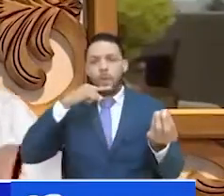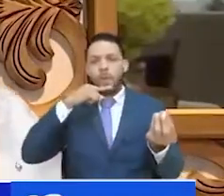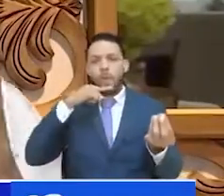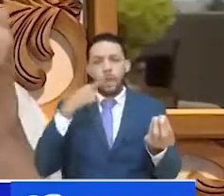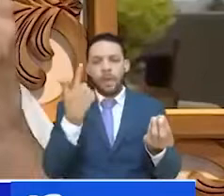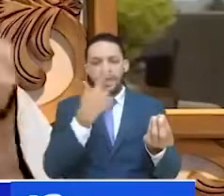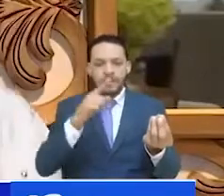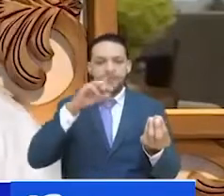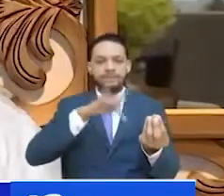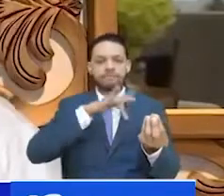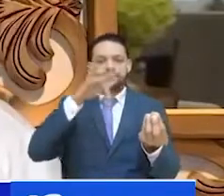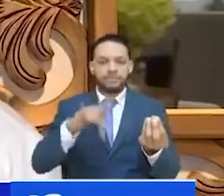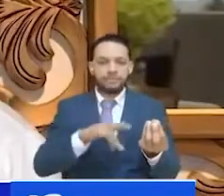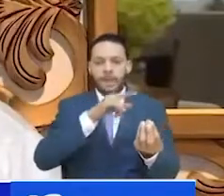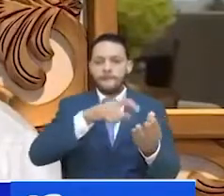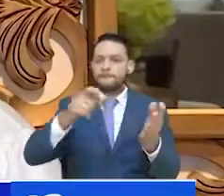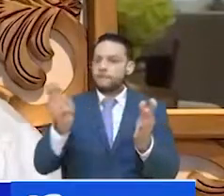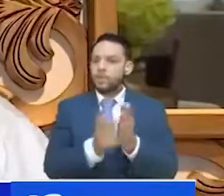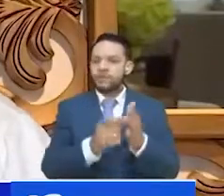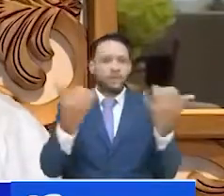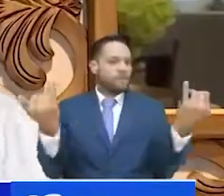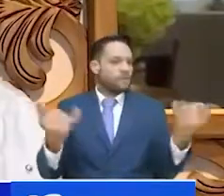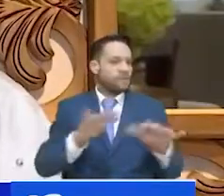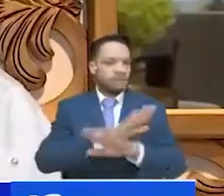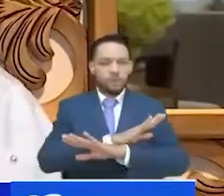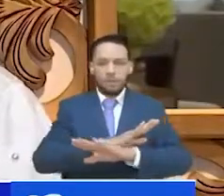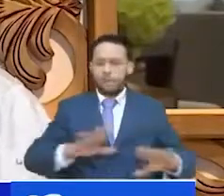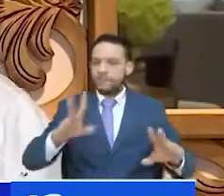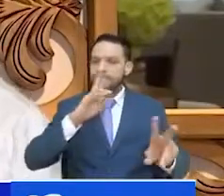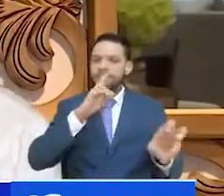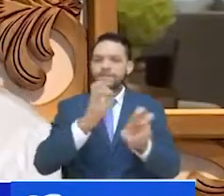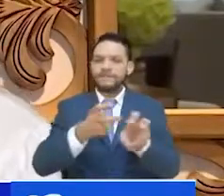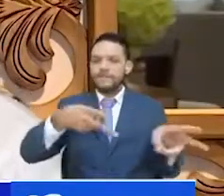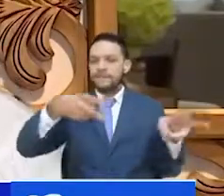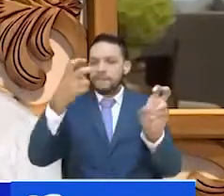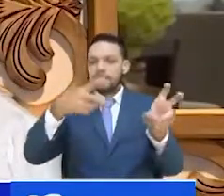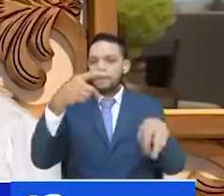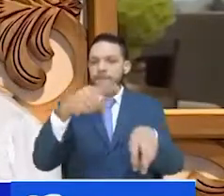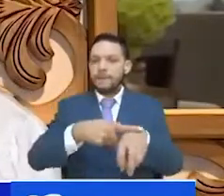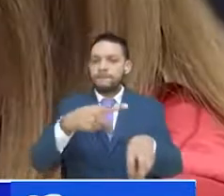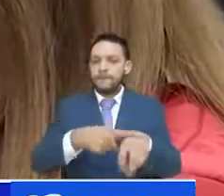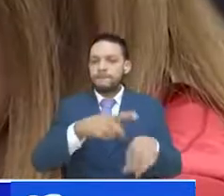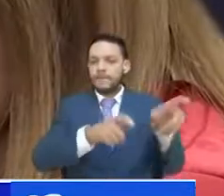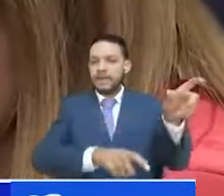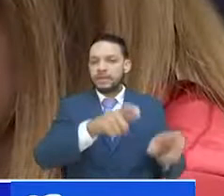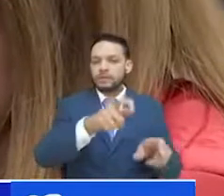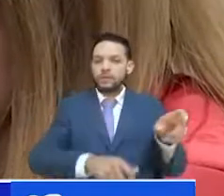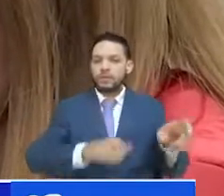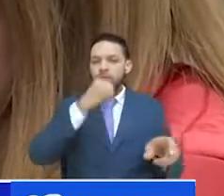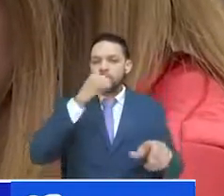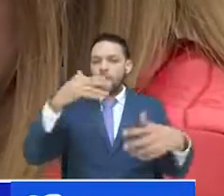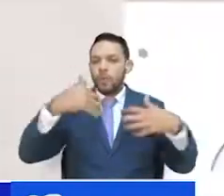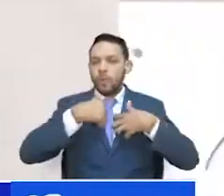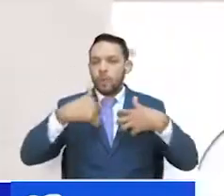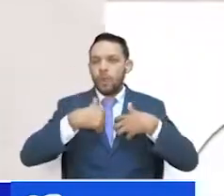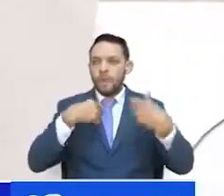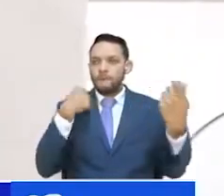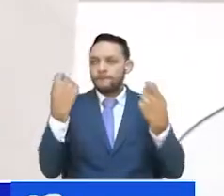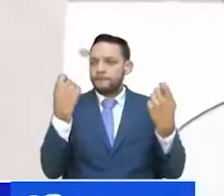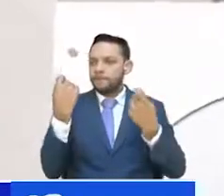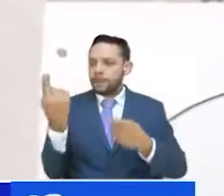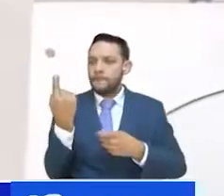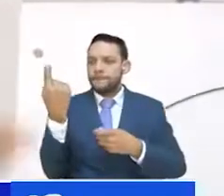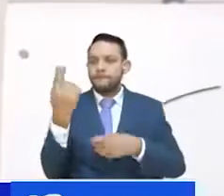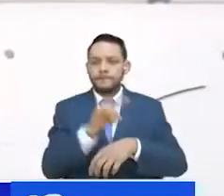demás. Tenemos que ponerle punto final a esta situación, que esto es una burla a la salud de los pacientes. Control político y vigilancia al